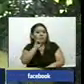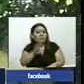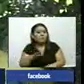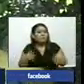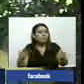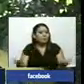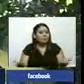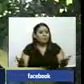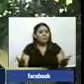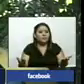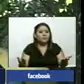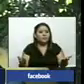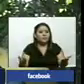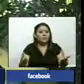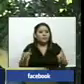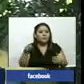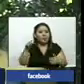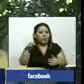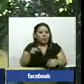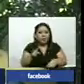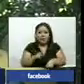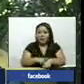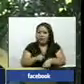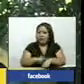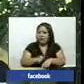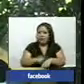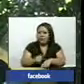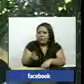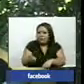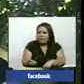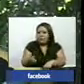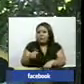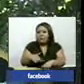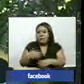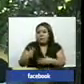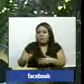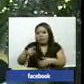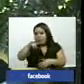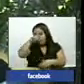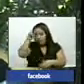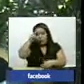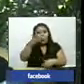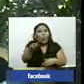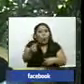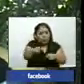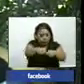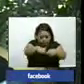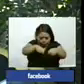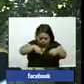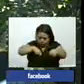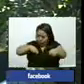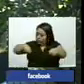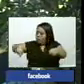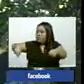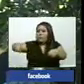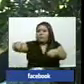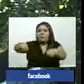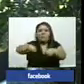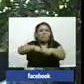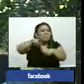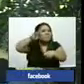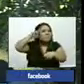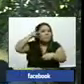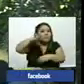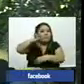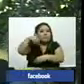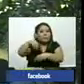tienen a muy corto plazo, y es justamente lo que hemos trabajado, las medidas de contención. Esas medidas de contención involucran